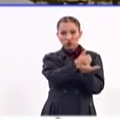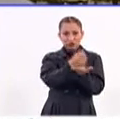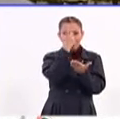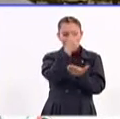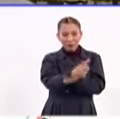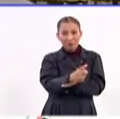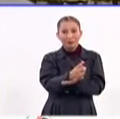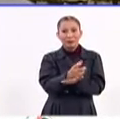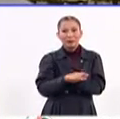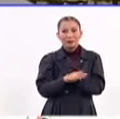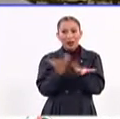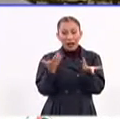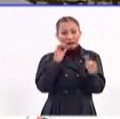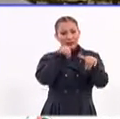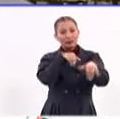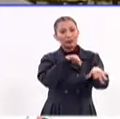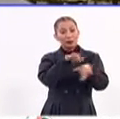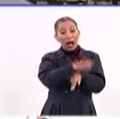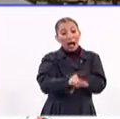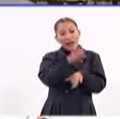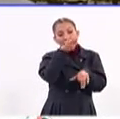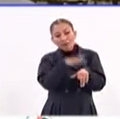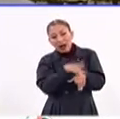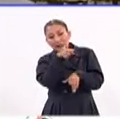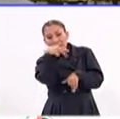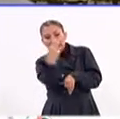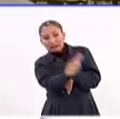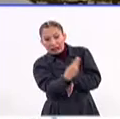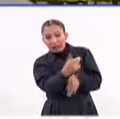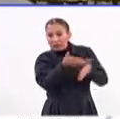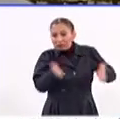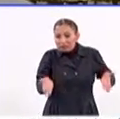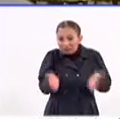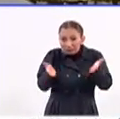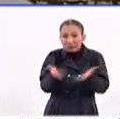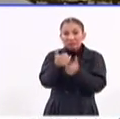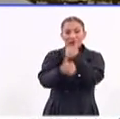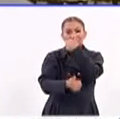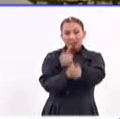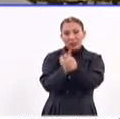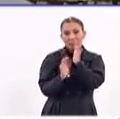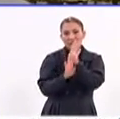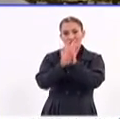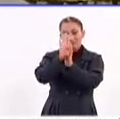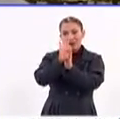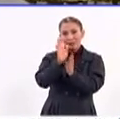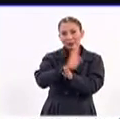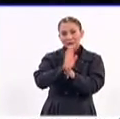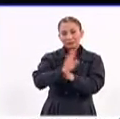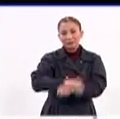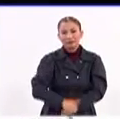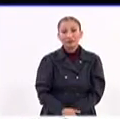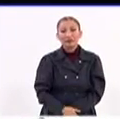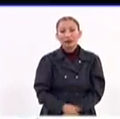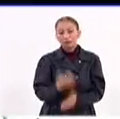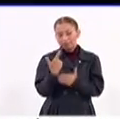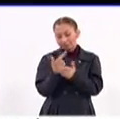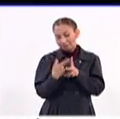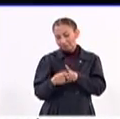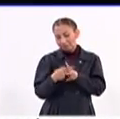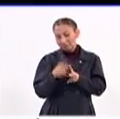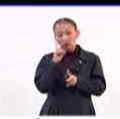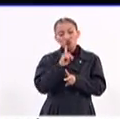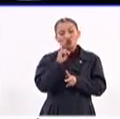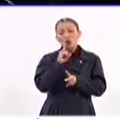para emplearse en las áreas que más empujan la competitividad y el crecimiento y el bienestar. Estadísticamente,